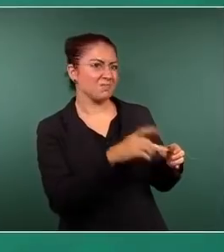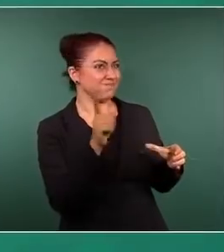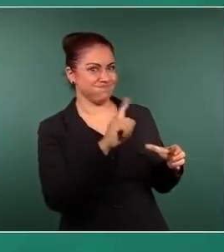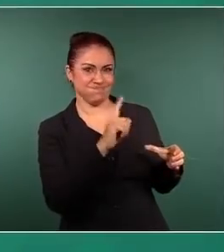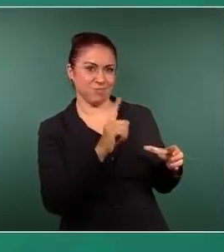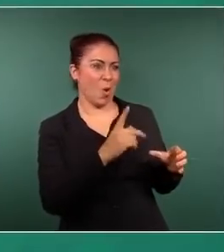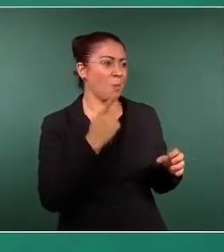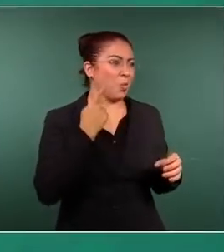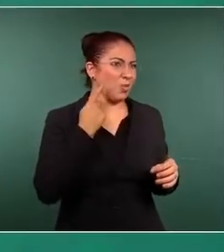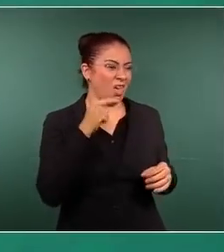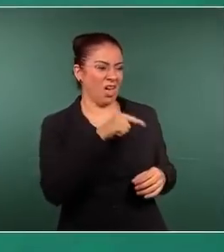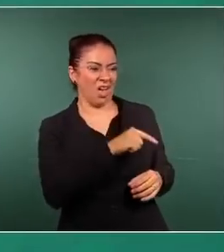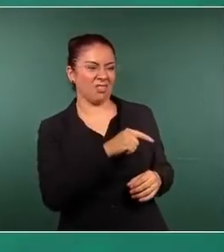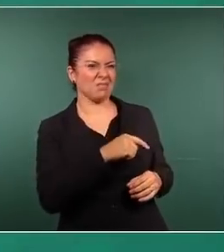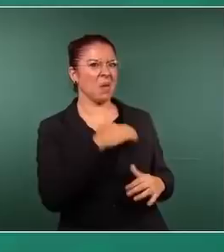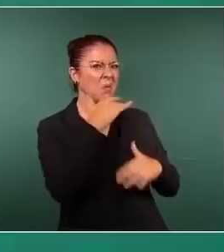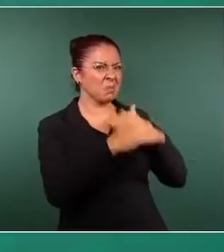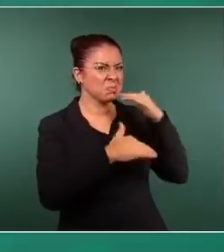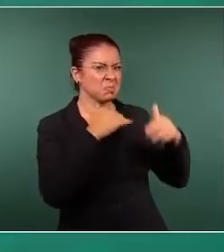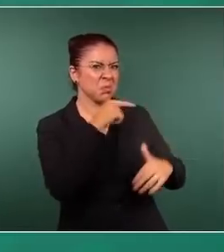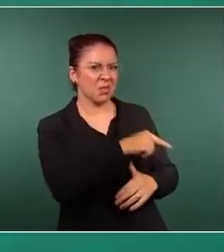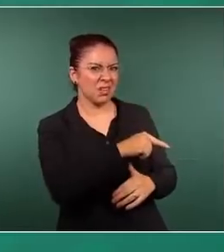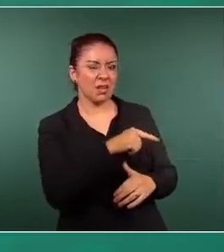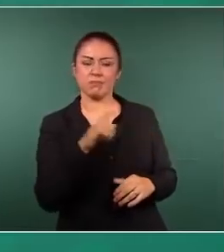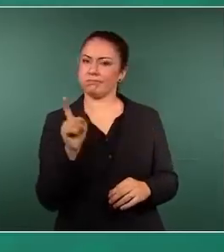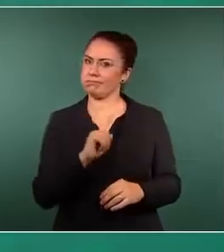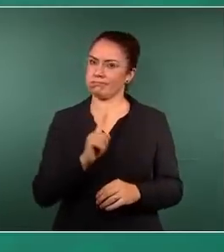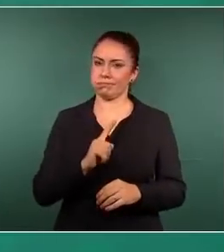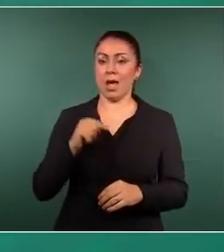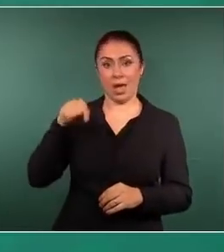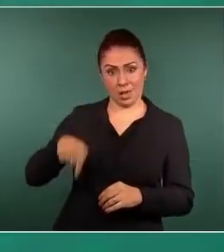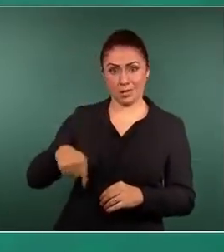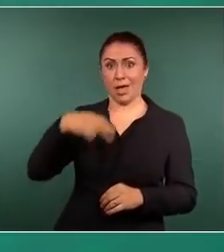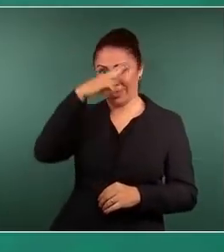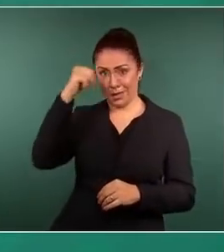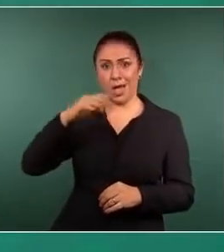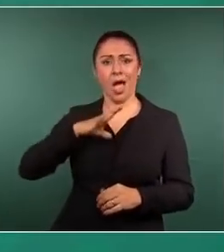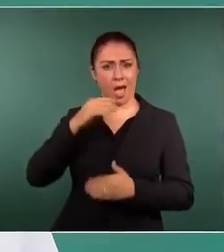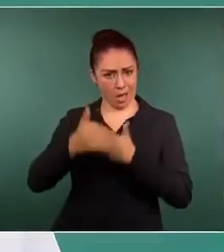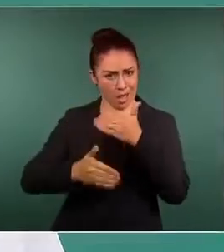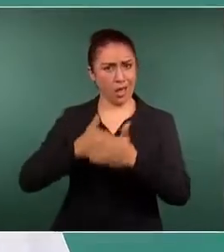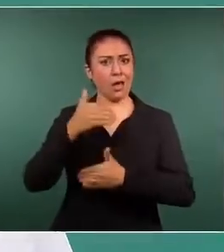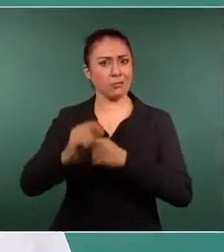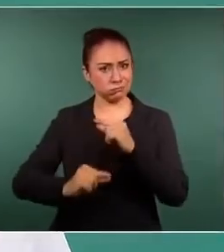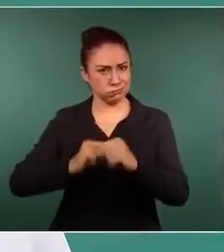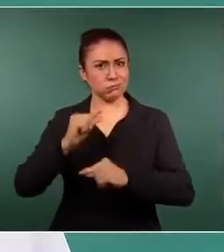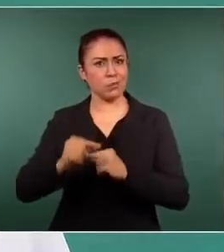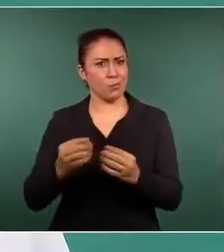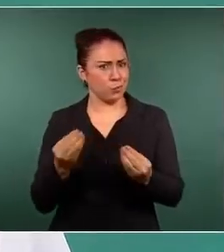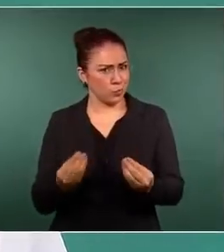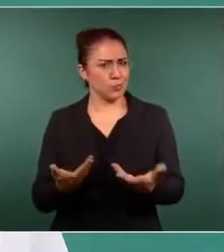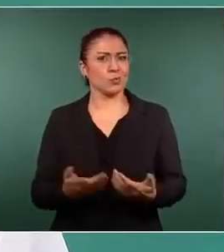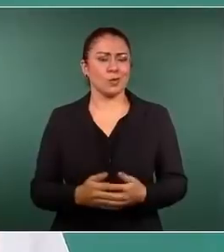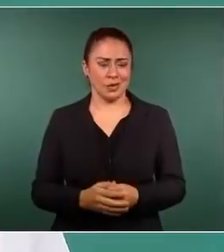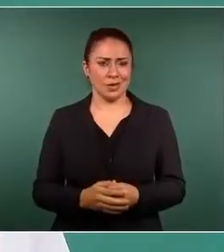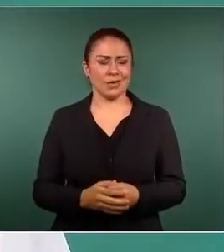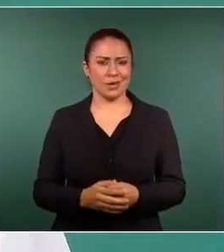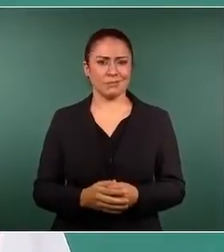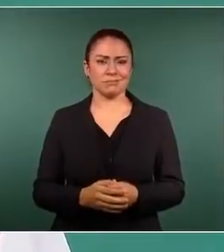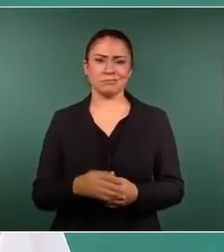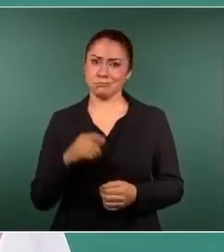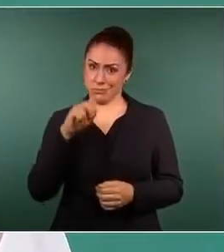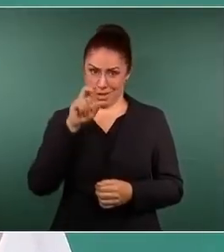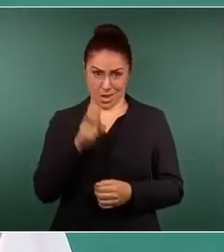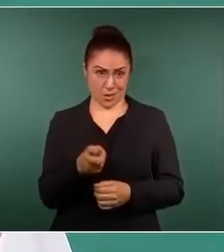aquí en nayarit se ha ido avanzando mucho en ese sentido de no